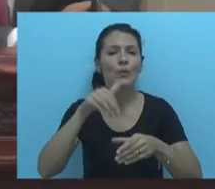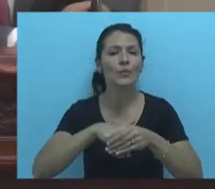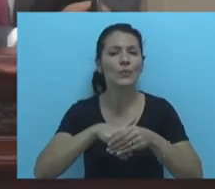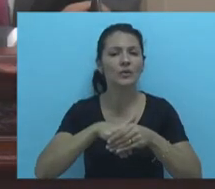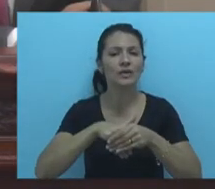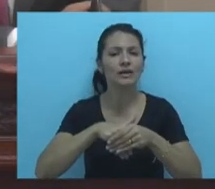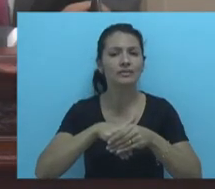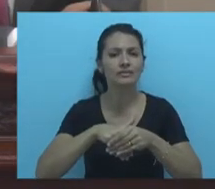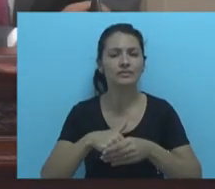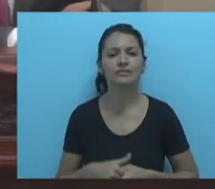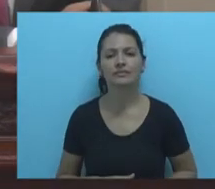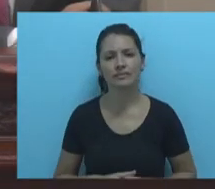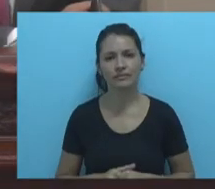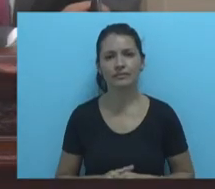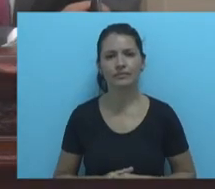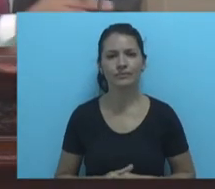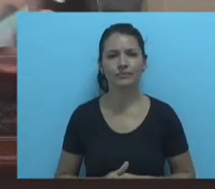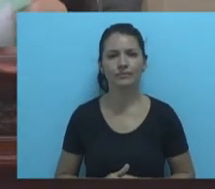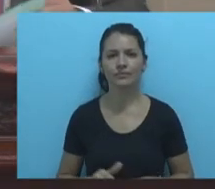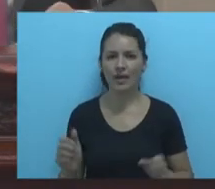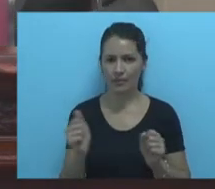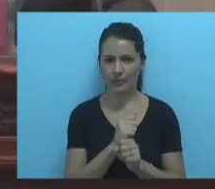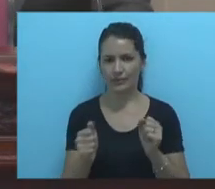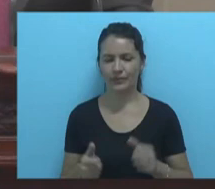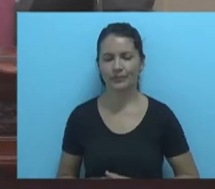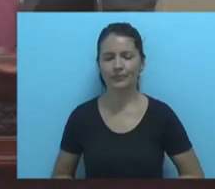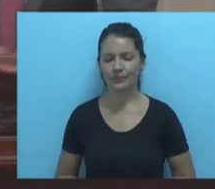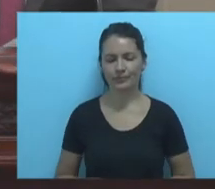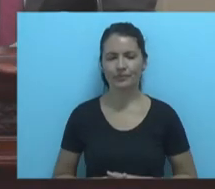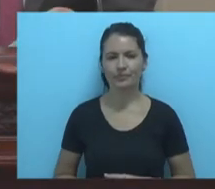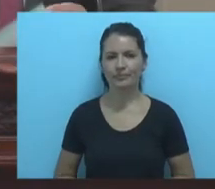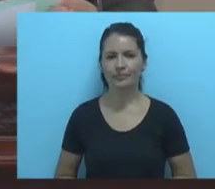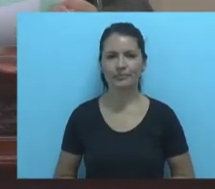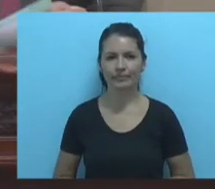A votación, resulta aprobado.